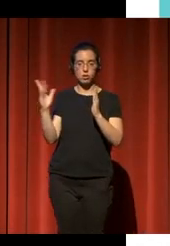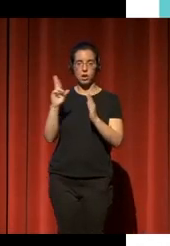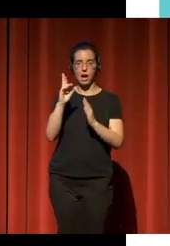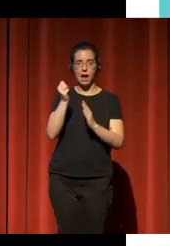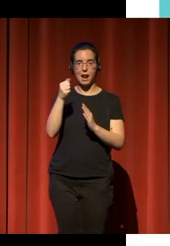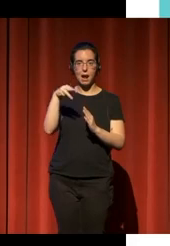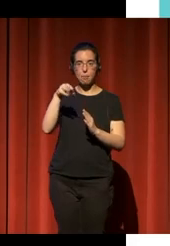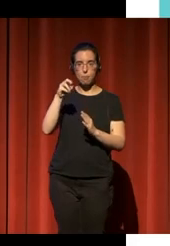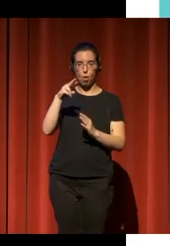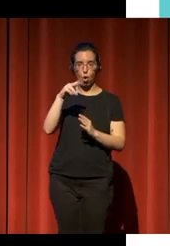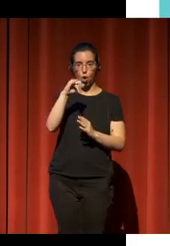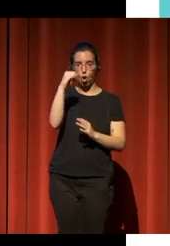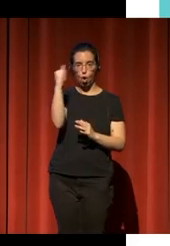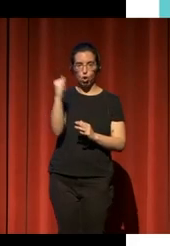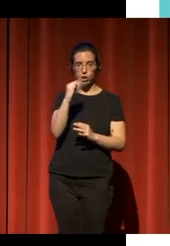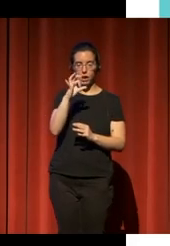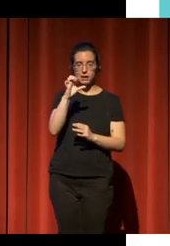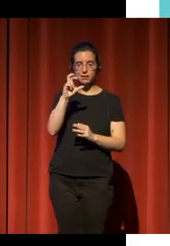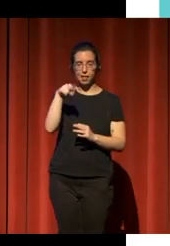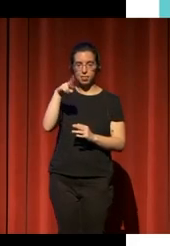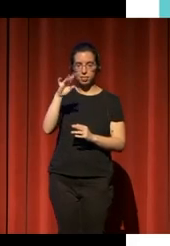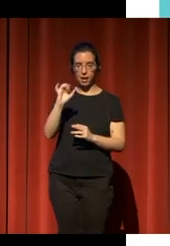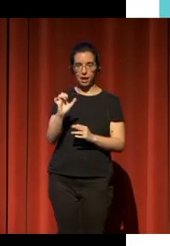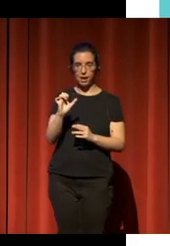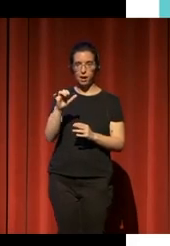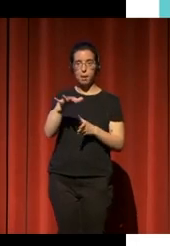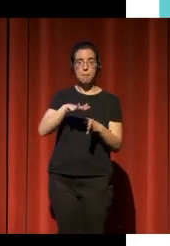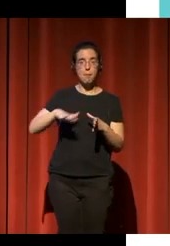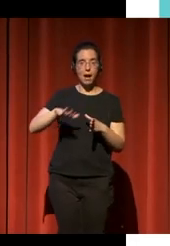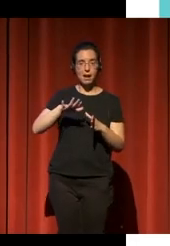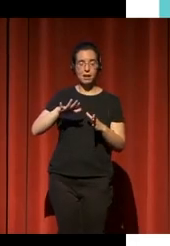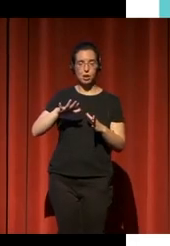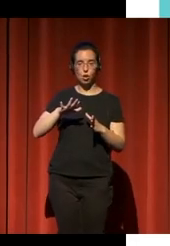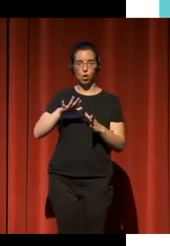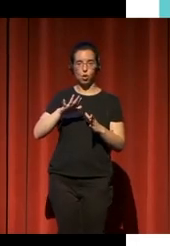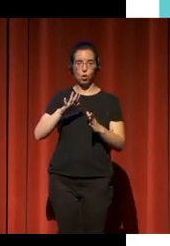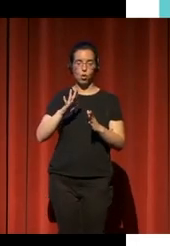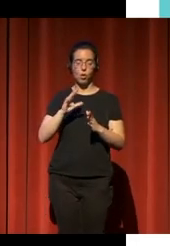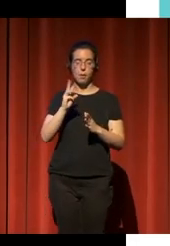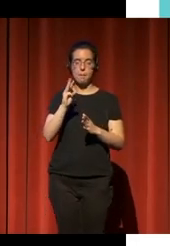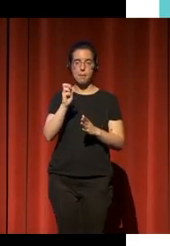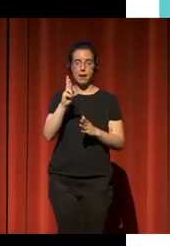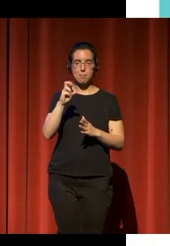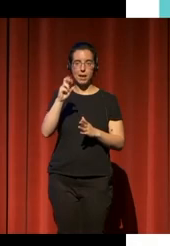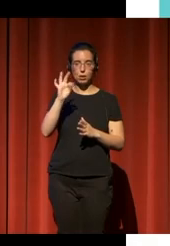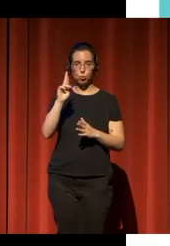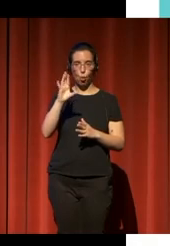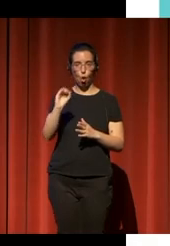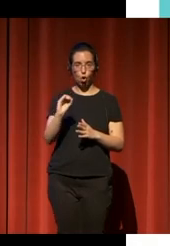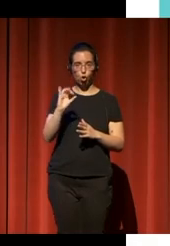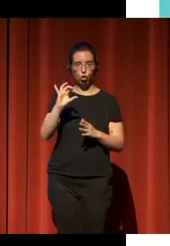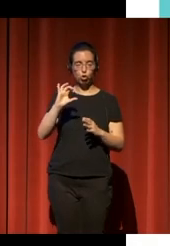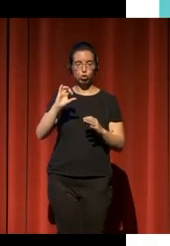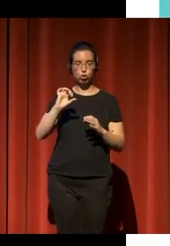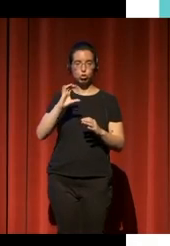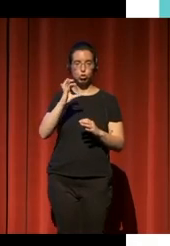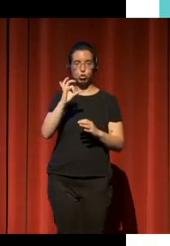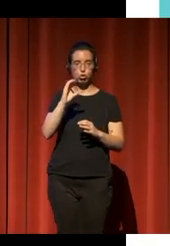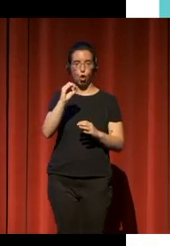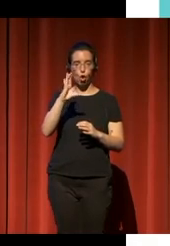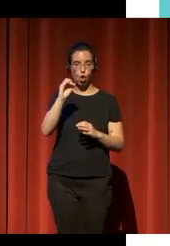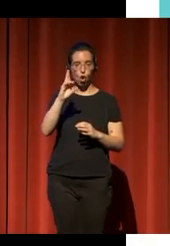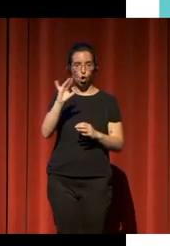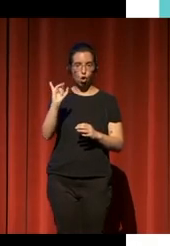J sender del barrio El Perpetuo Socorro de de huesca no eh que hizo una primera